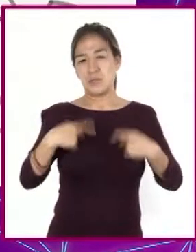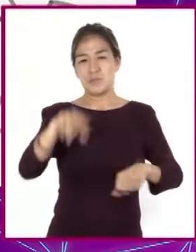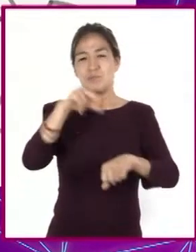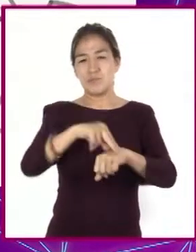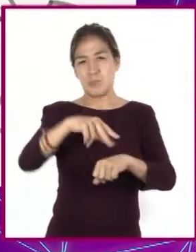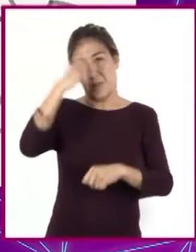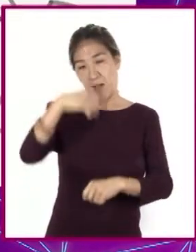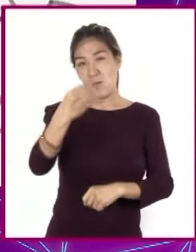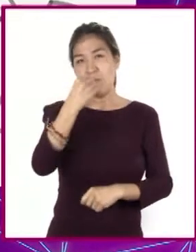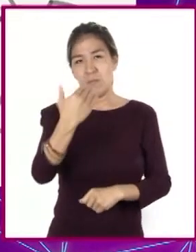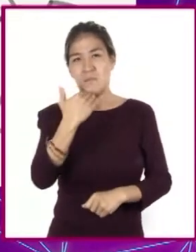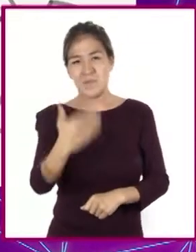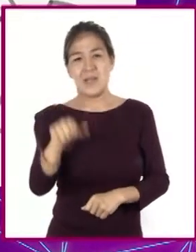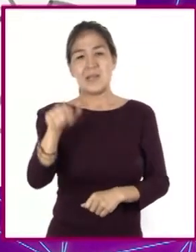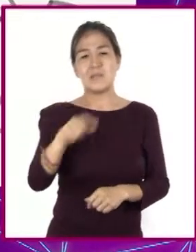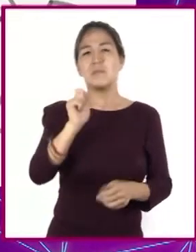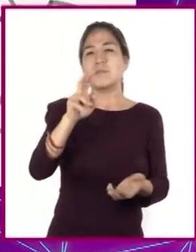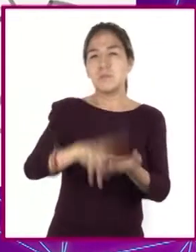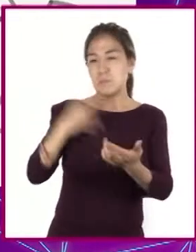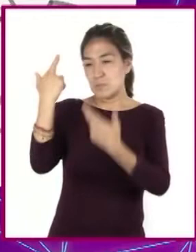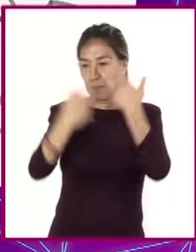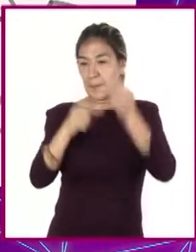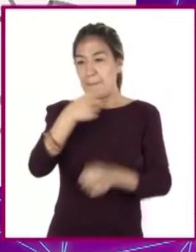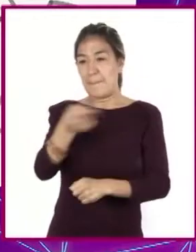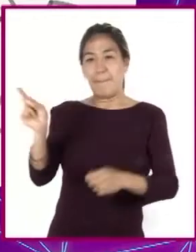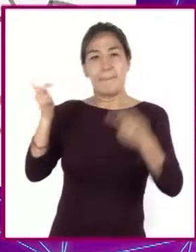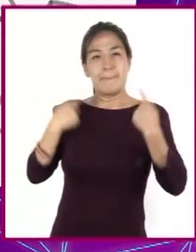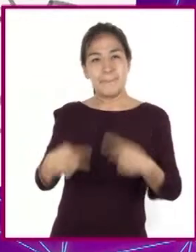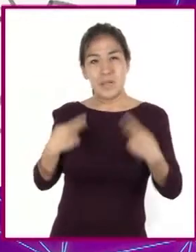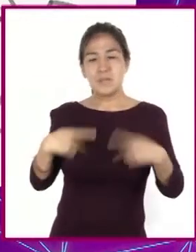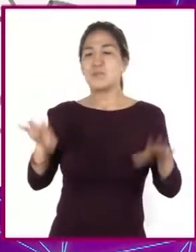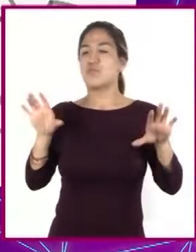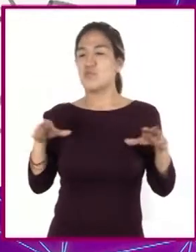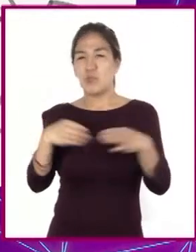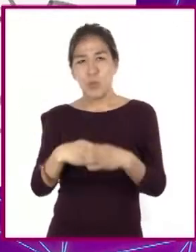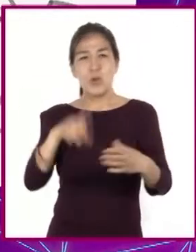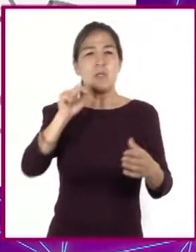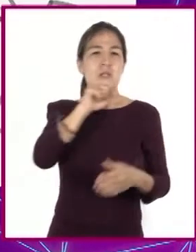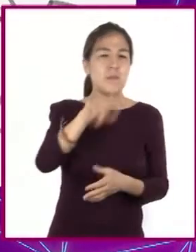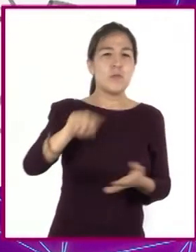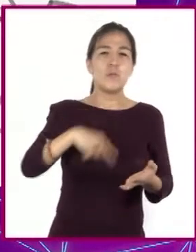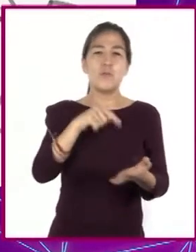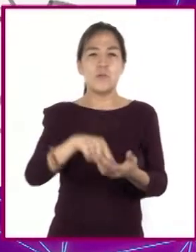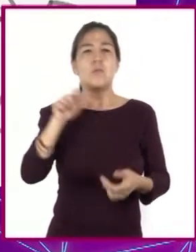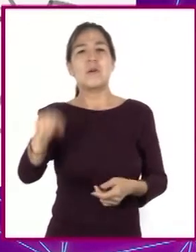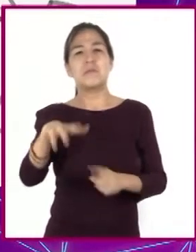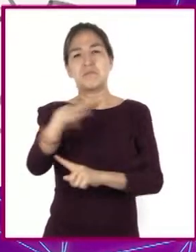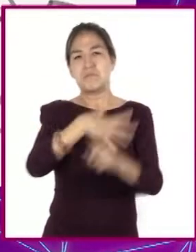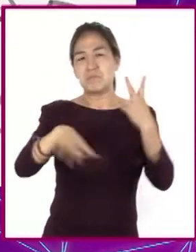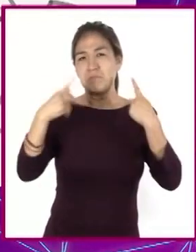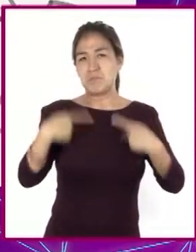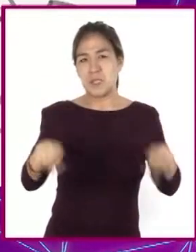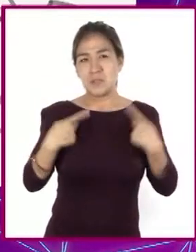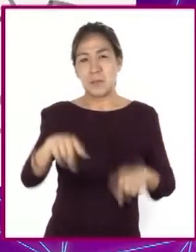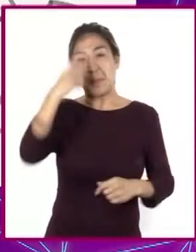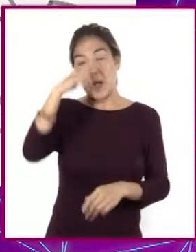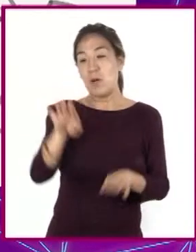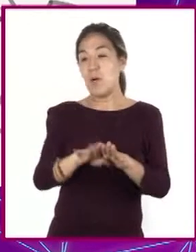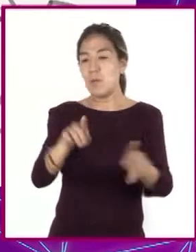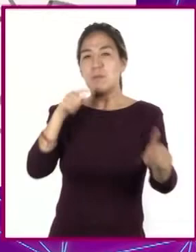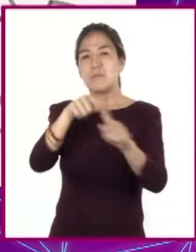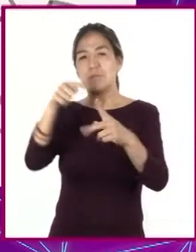salud que evalúa el estado de nutrición de los individuos, las comunidades o grupos de población y determina el plan de